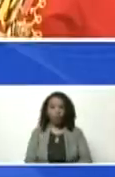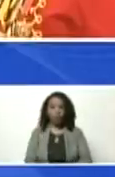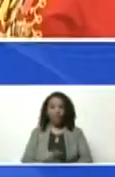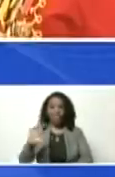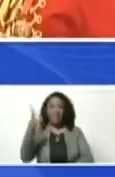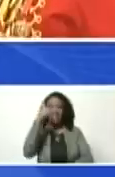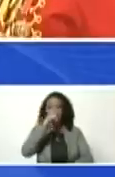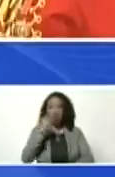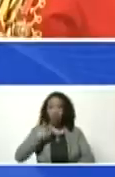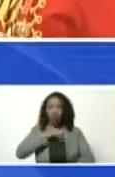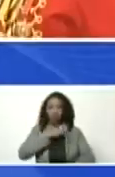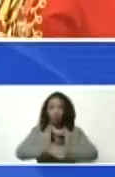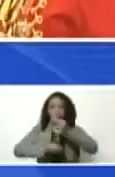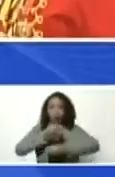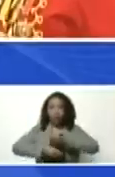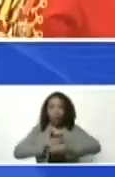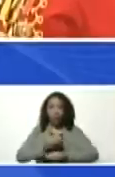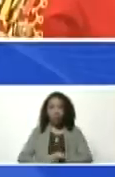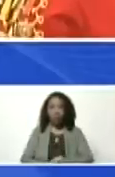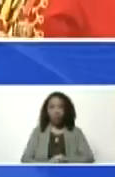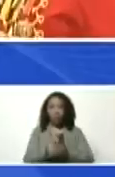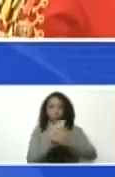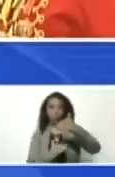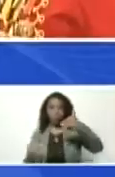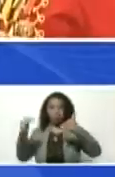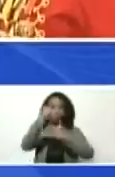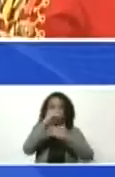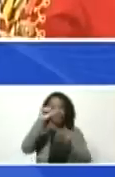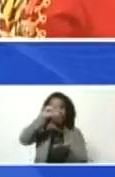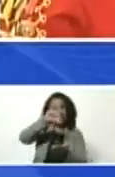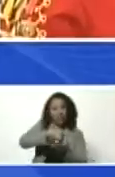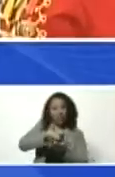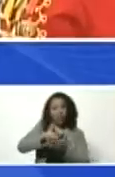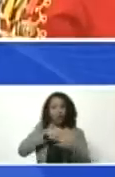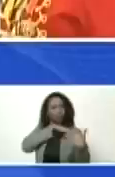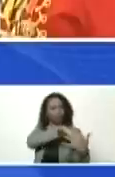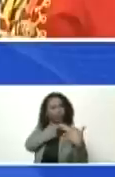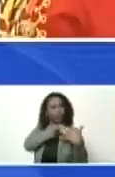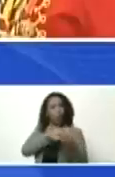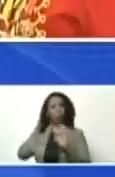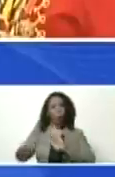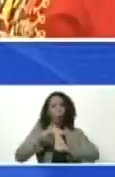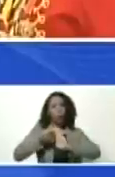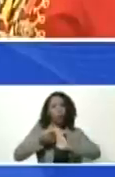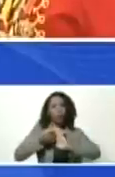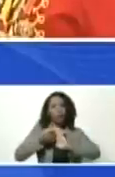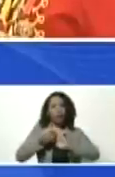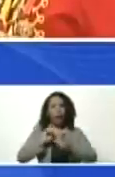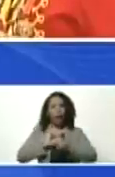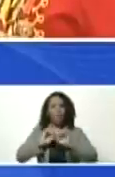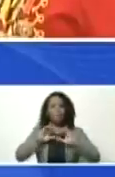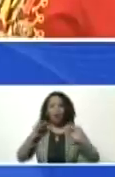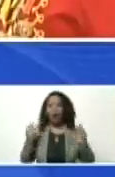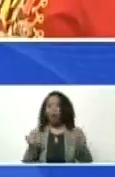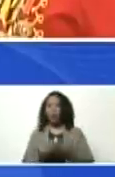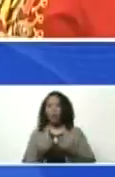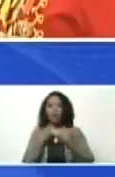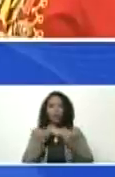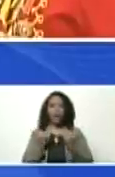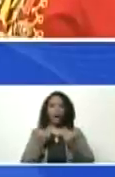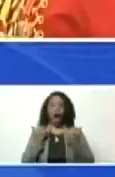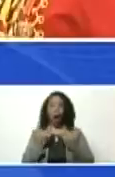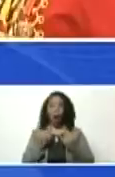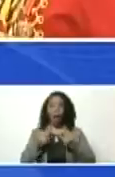tercer año que hacemos los ascensos en medio del combate contra la pandemia, ya ahora más